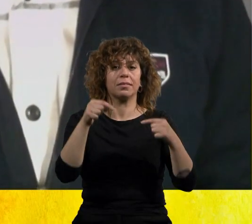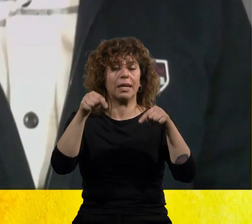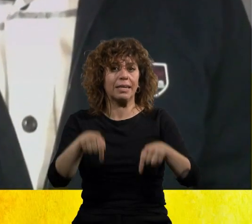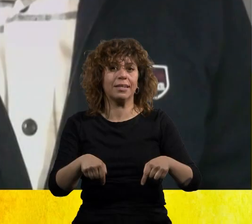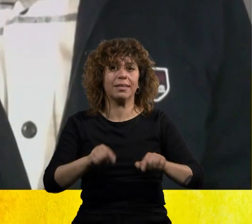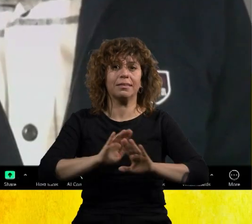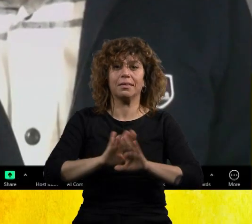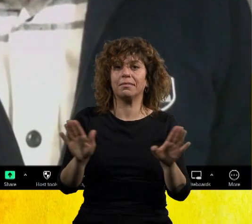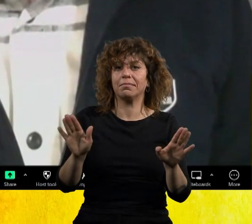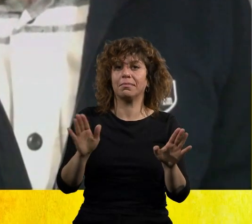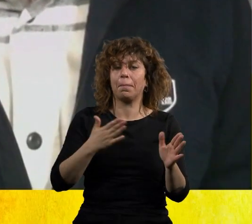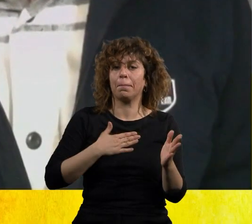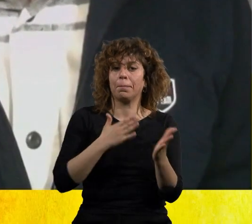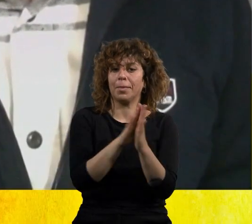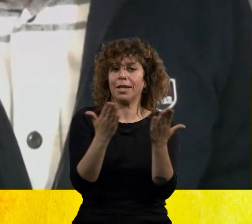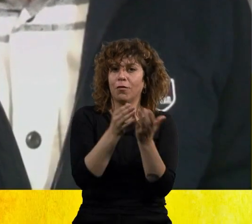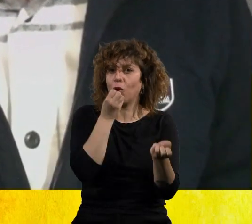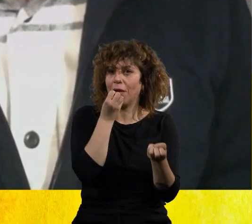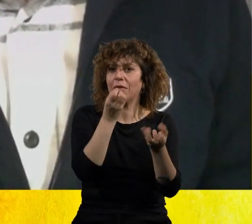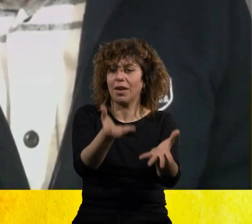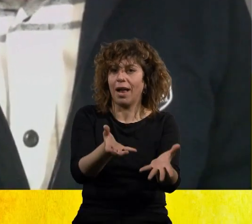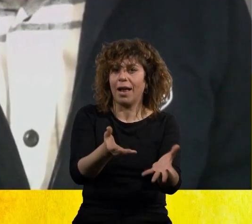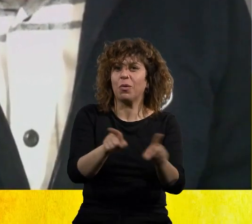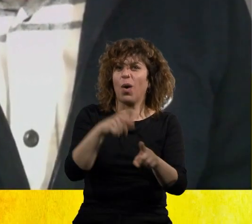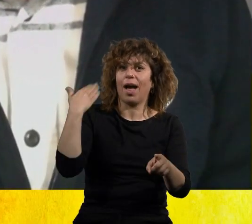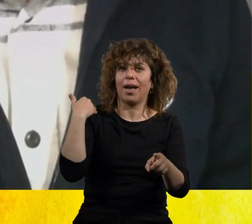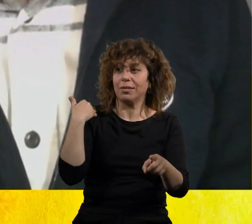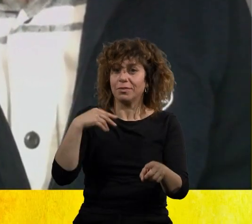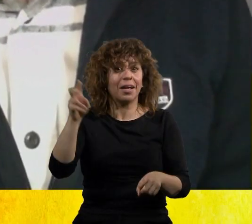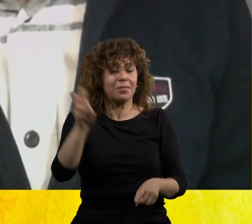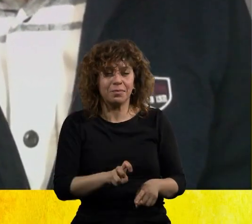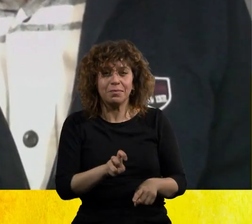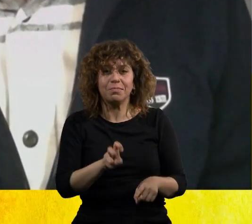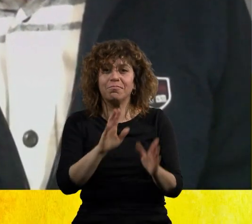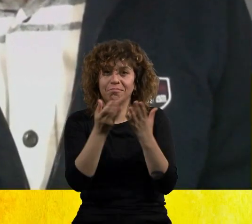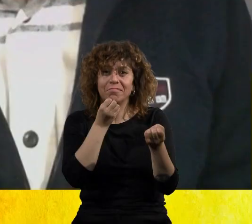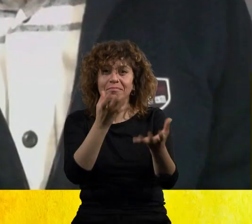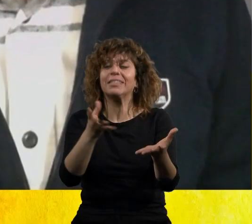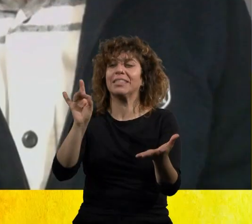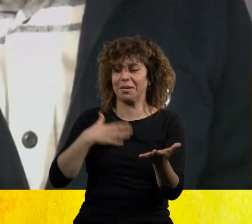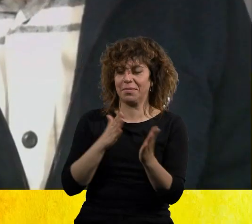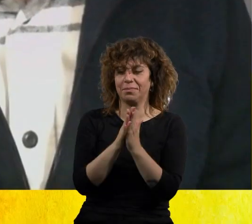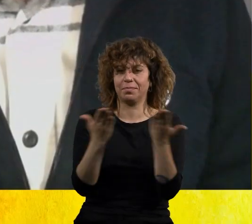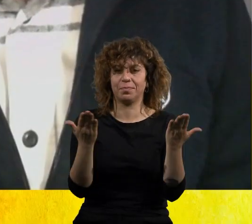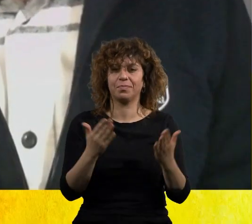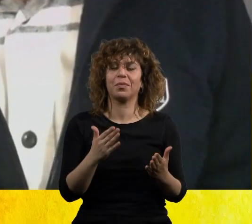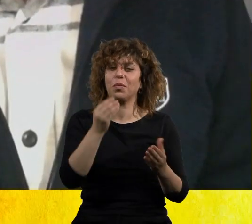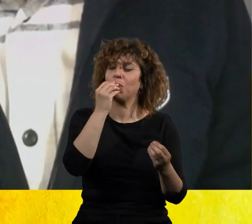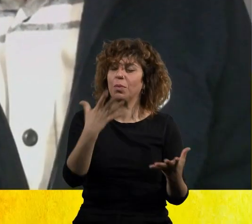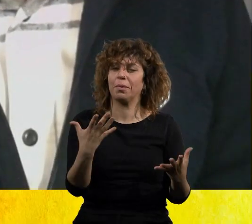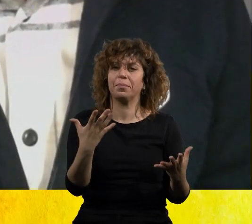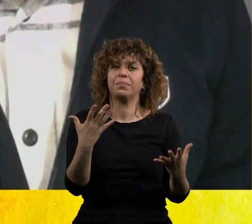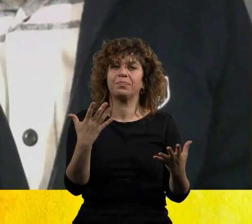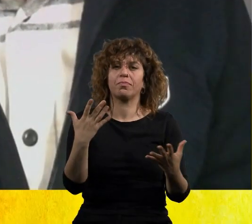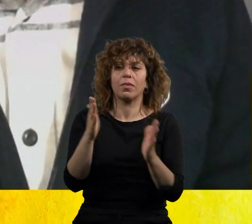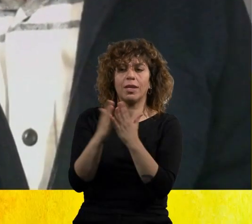nada, a hablar de mi libro, como decía. Has venido a hablar de tu libro. Voy a hablar de mi libro. Muy bien. Tu